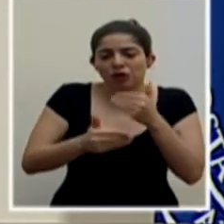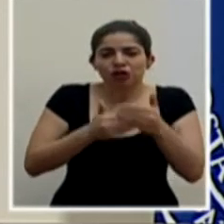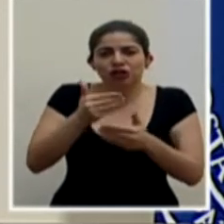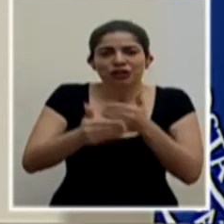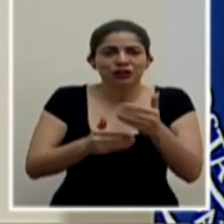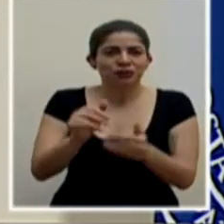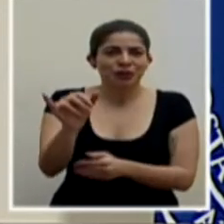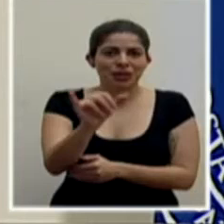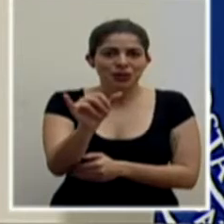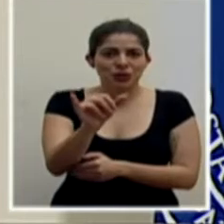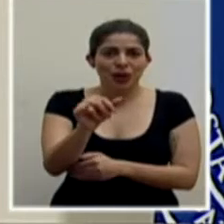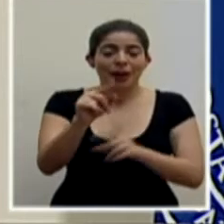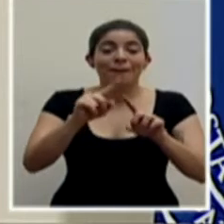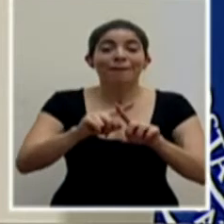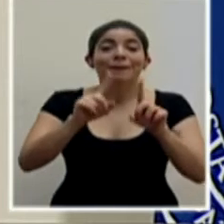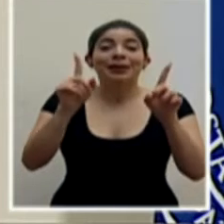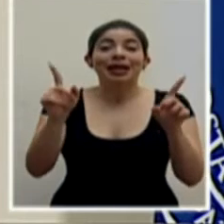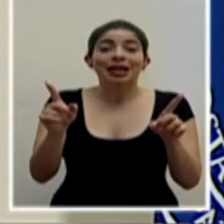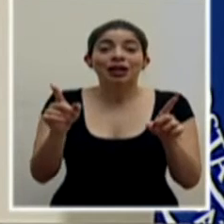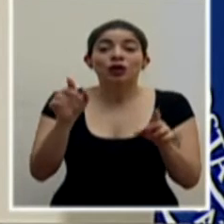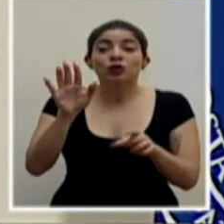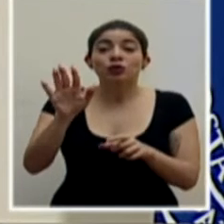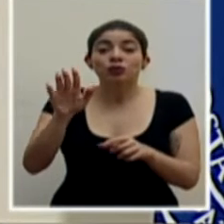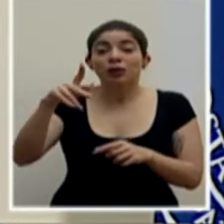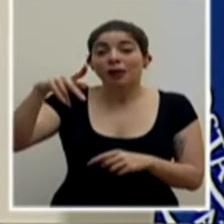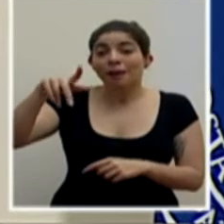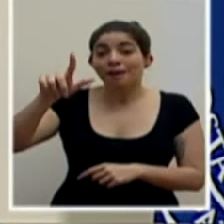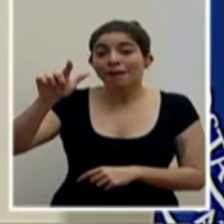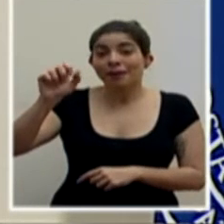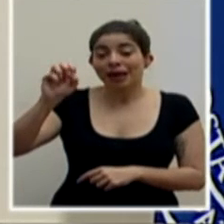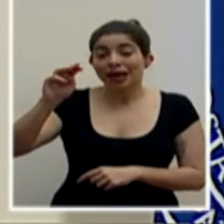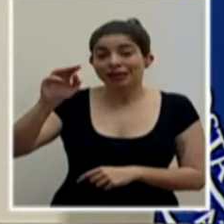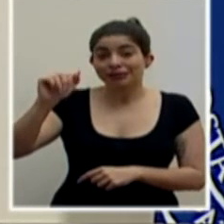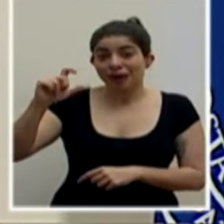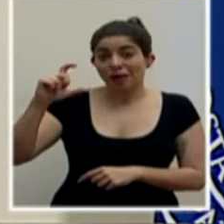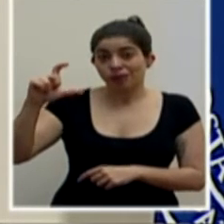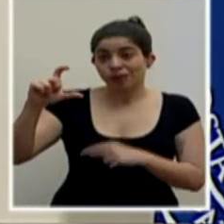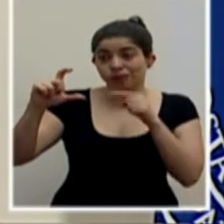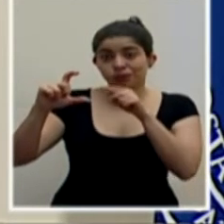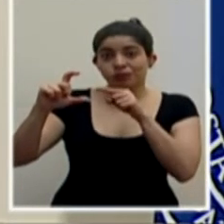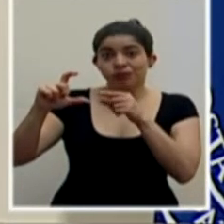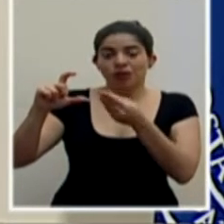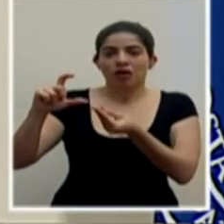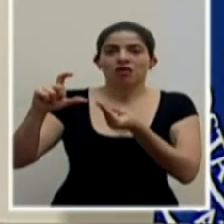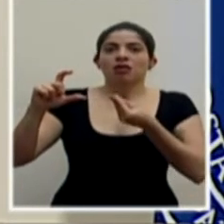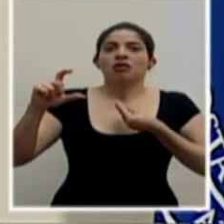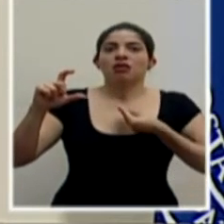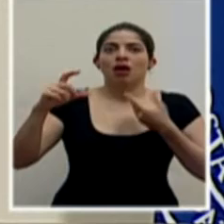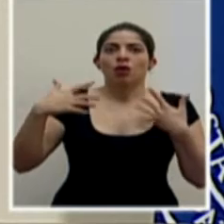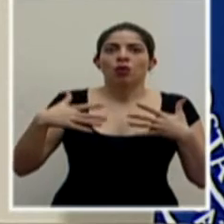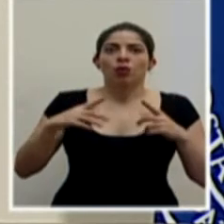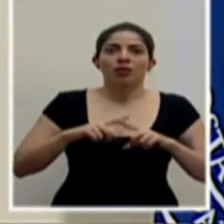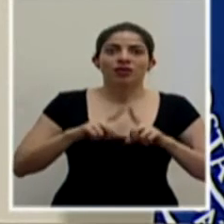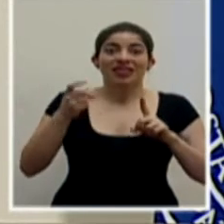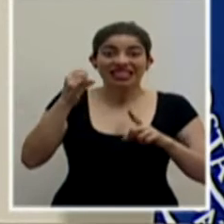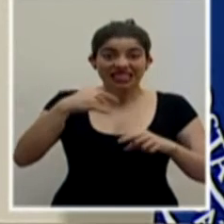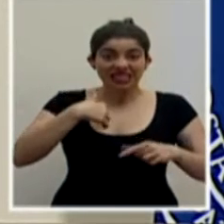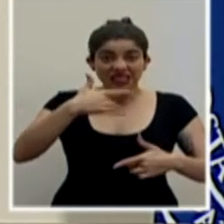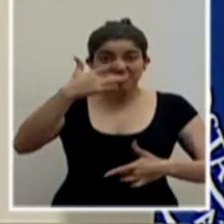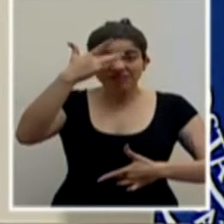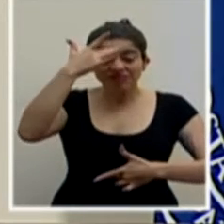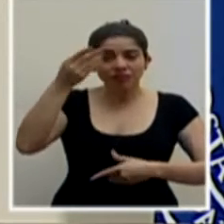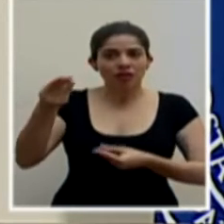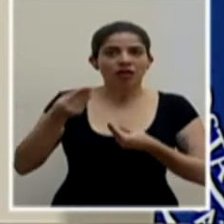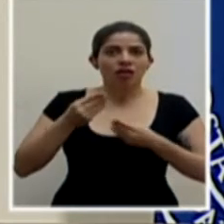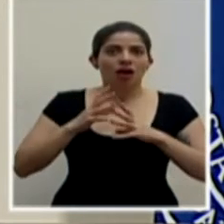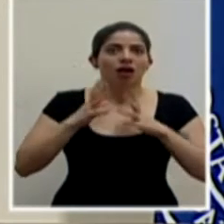logísticos, pero ese plasma podría hacer una diferencia en un paciente nuevo. De nuevo,